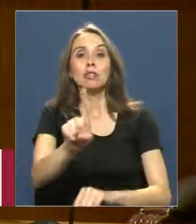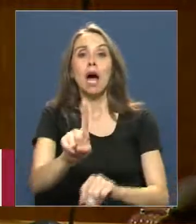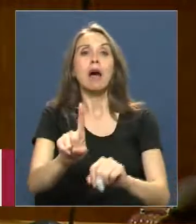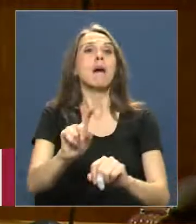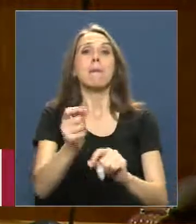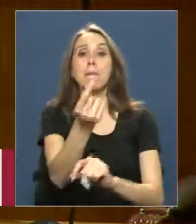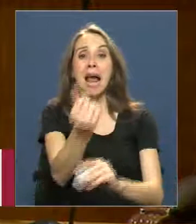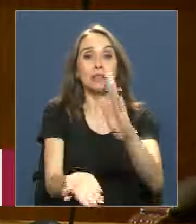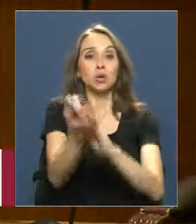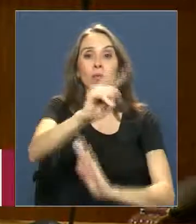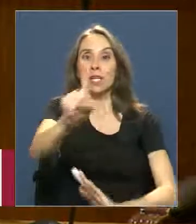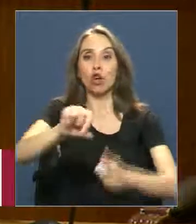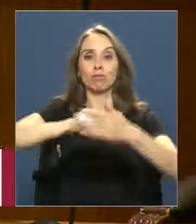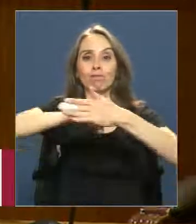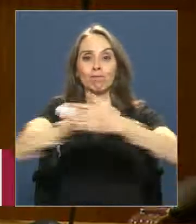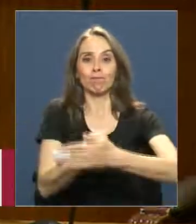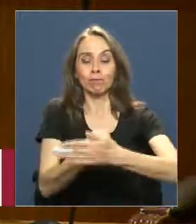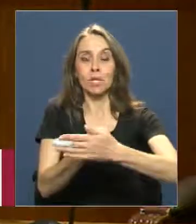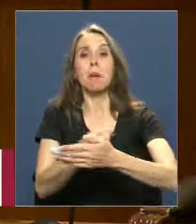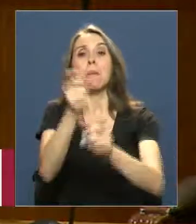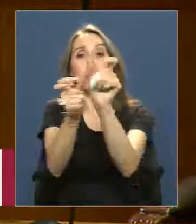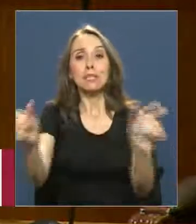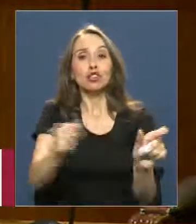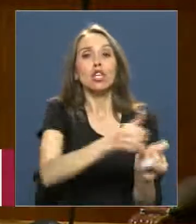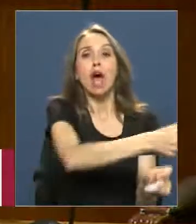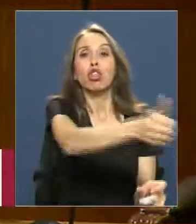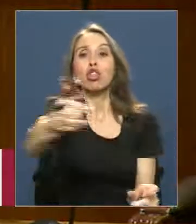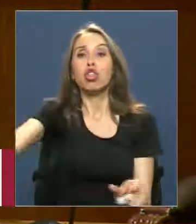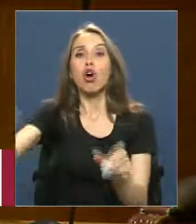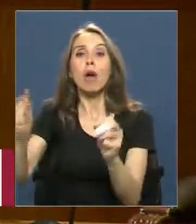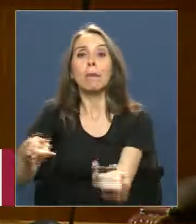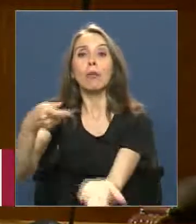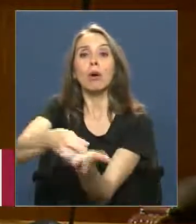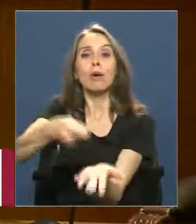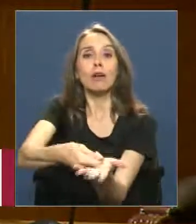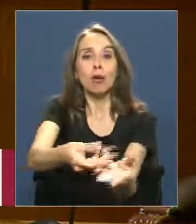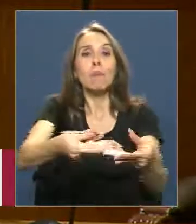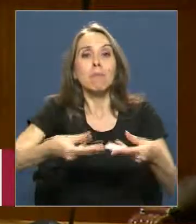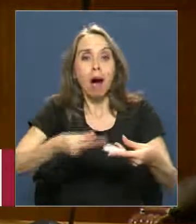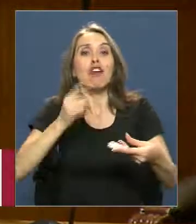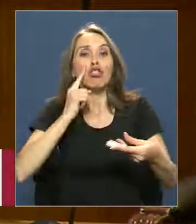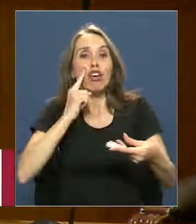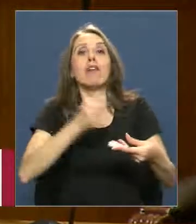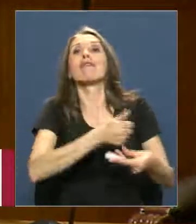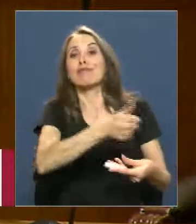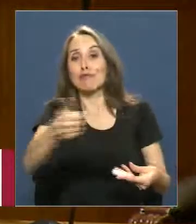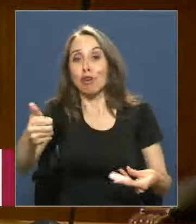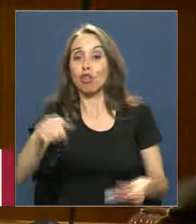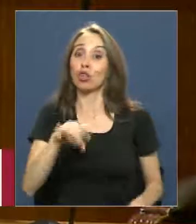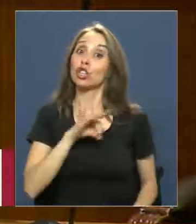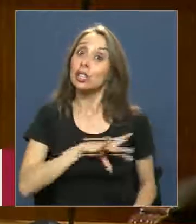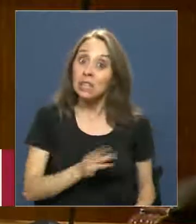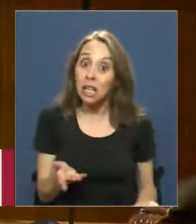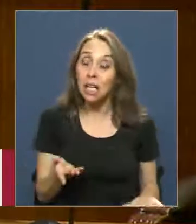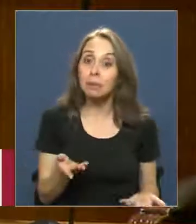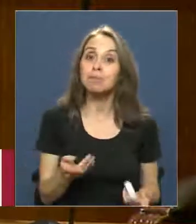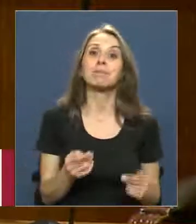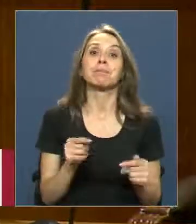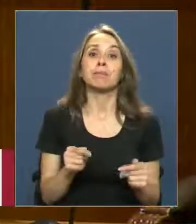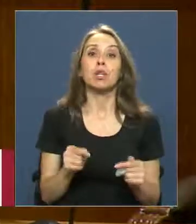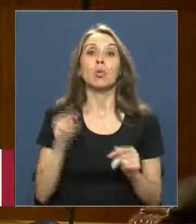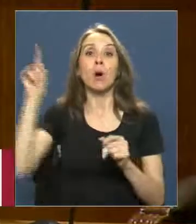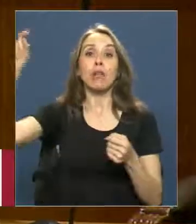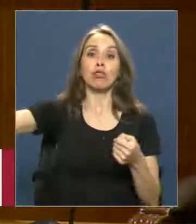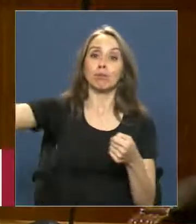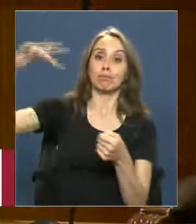el objeto de facilitar el acceso igualitario de toda la población. En Chile, sin embargo, desde la llegada